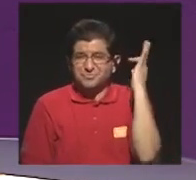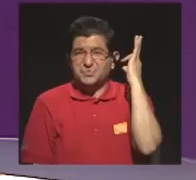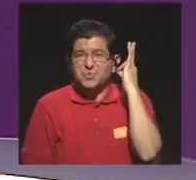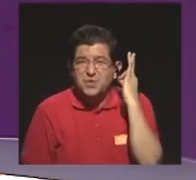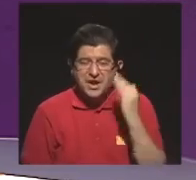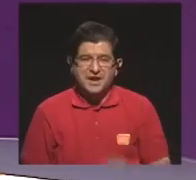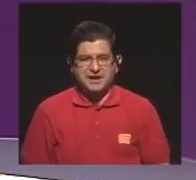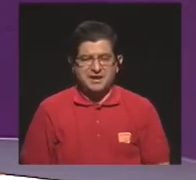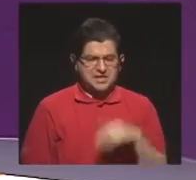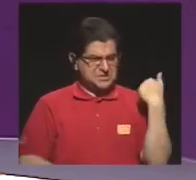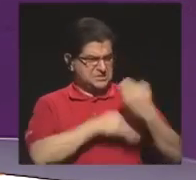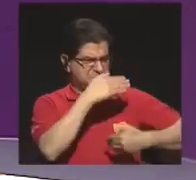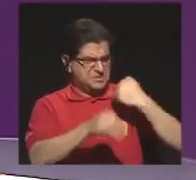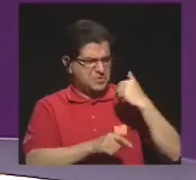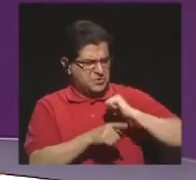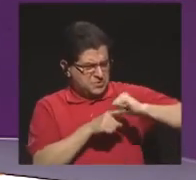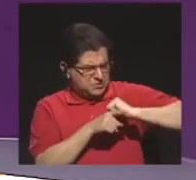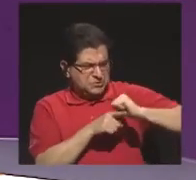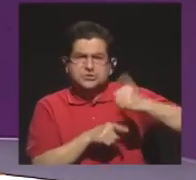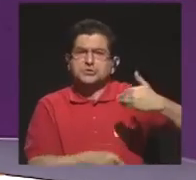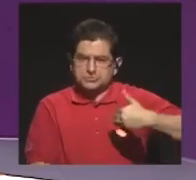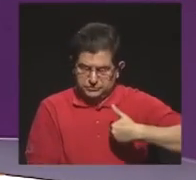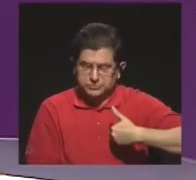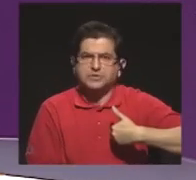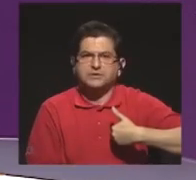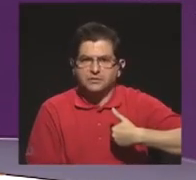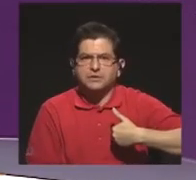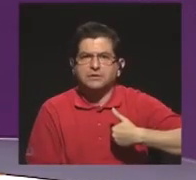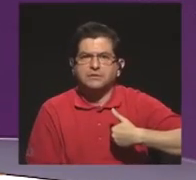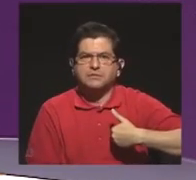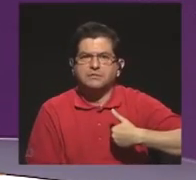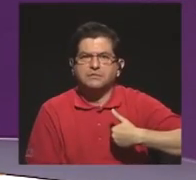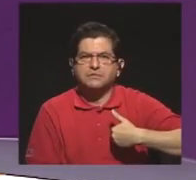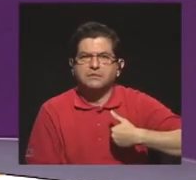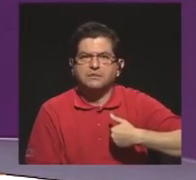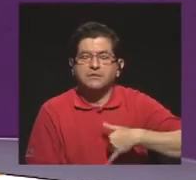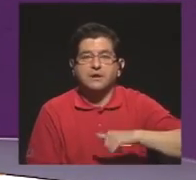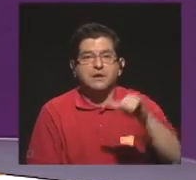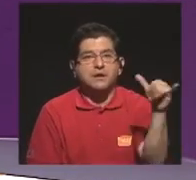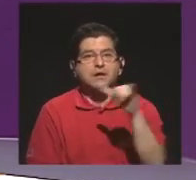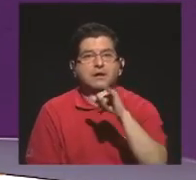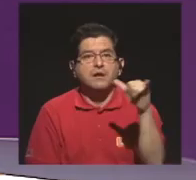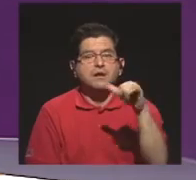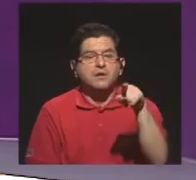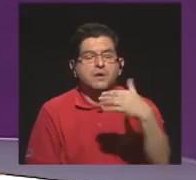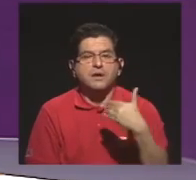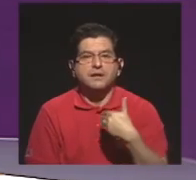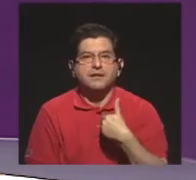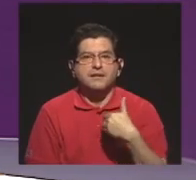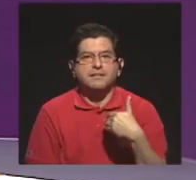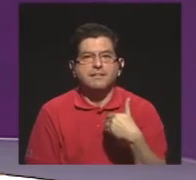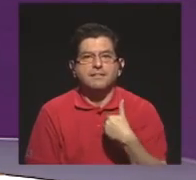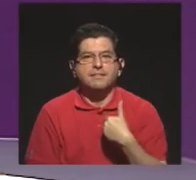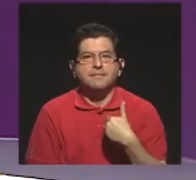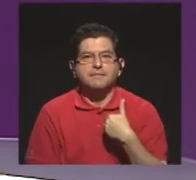que han pasado por procesos de capacitación, que también han